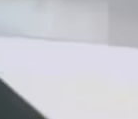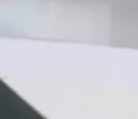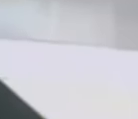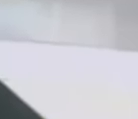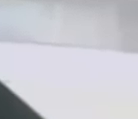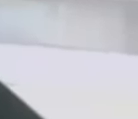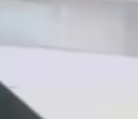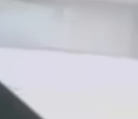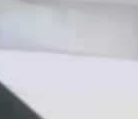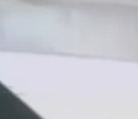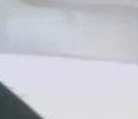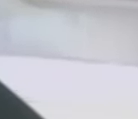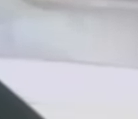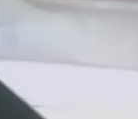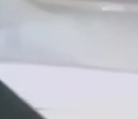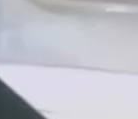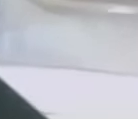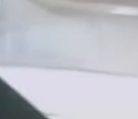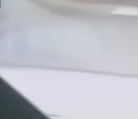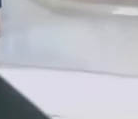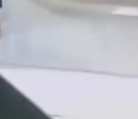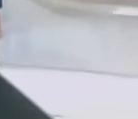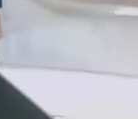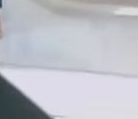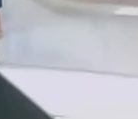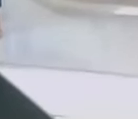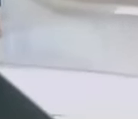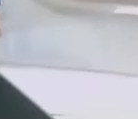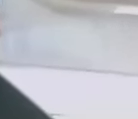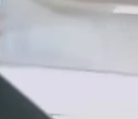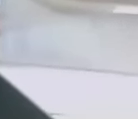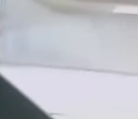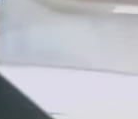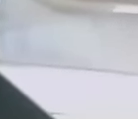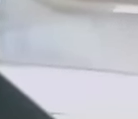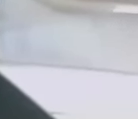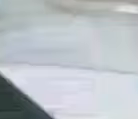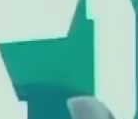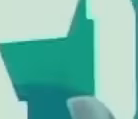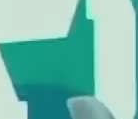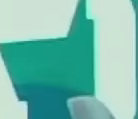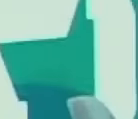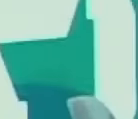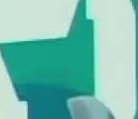De inmediato vamos a establecer un contacto al Teatro Bolívar con nuestro compañero Juan Pablo Palma. Adelante.